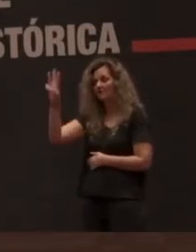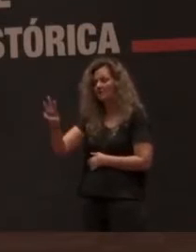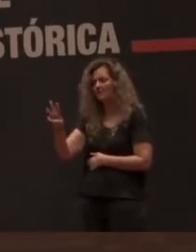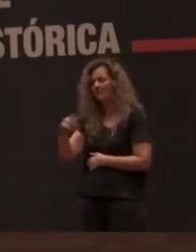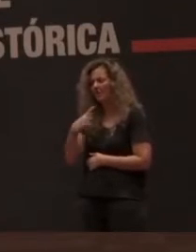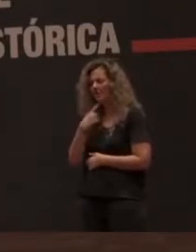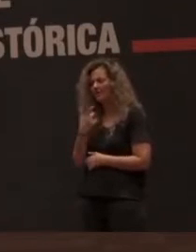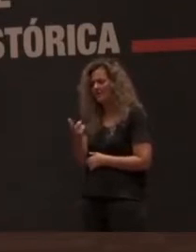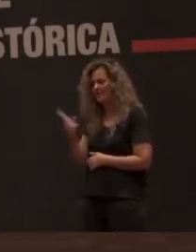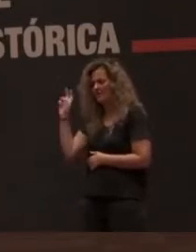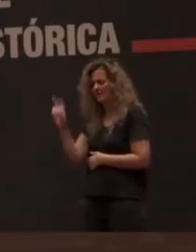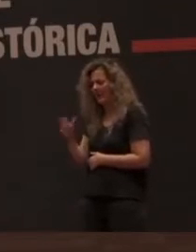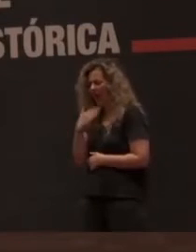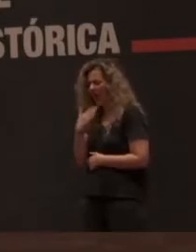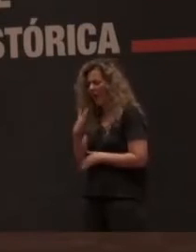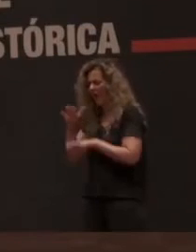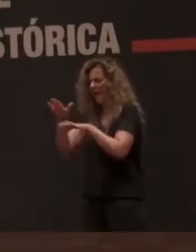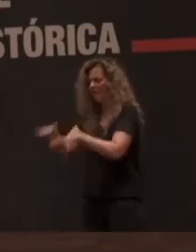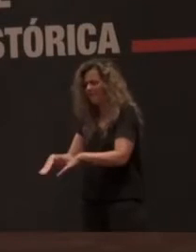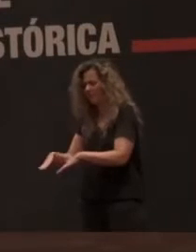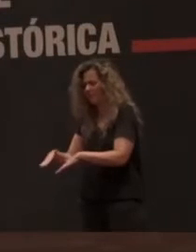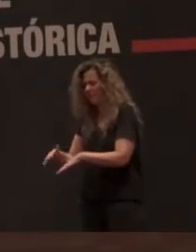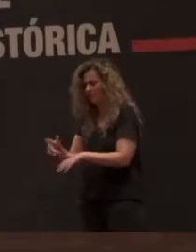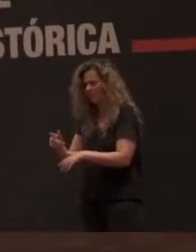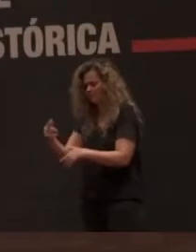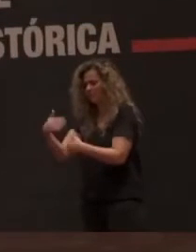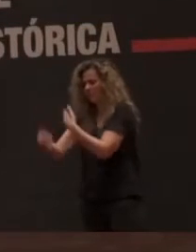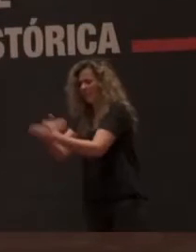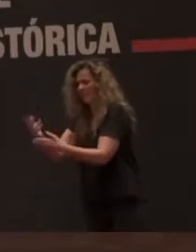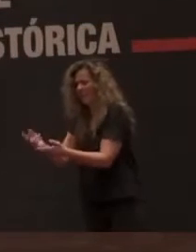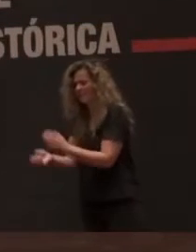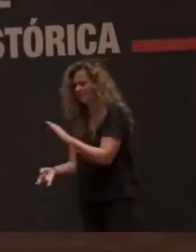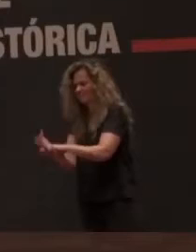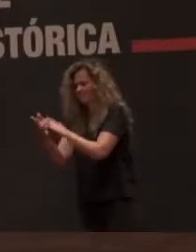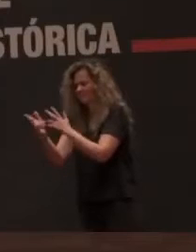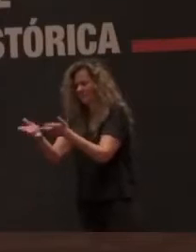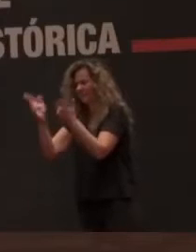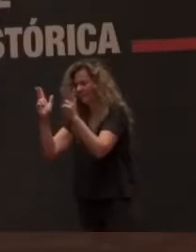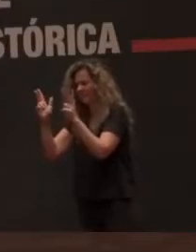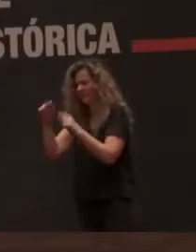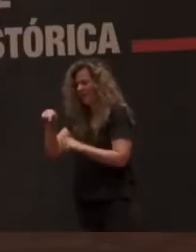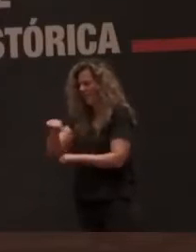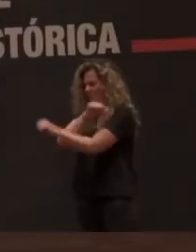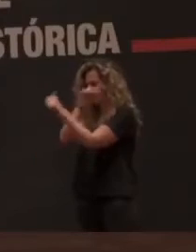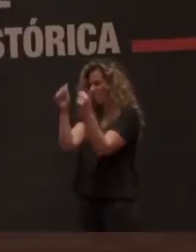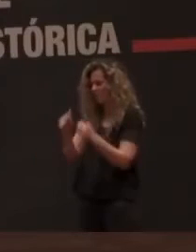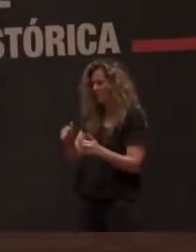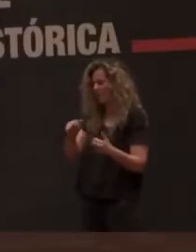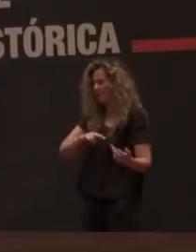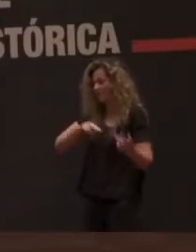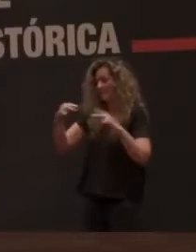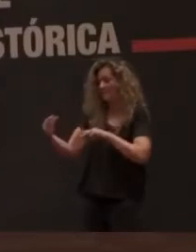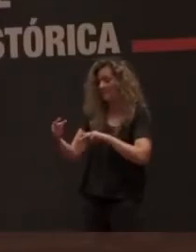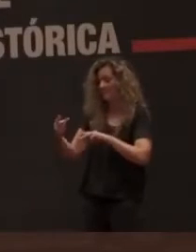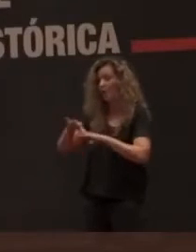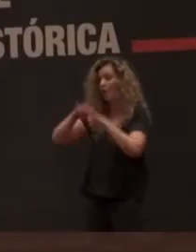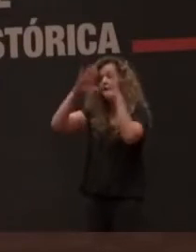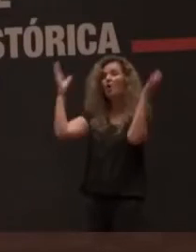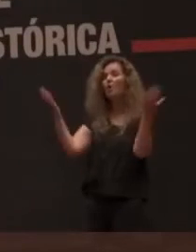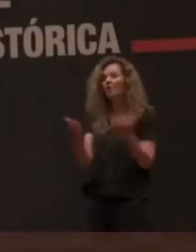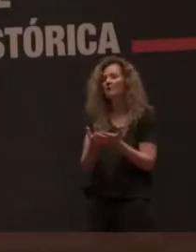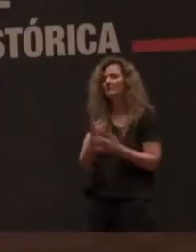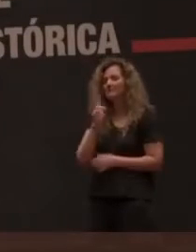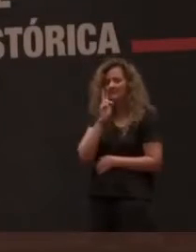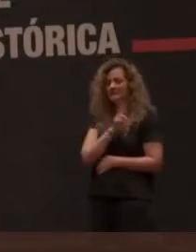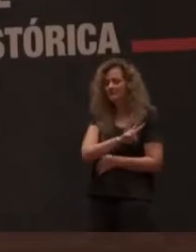favorece este proceso democratizador. Por lo tanto, en esta búsqueda de modelos interpretativos globales, además se